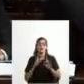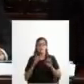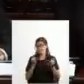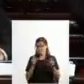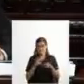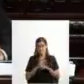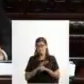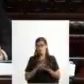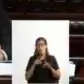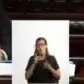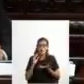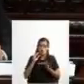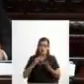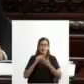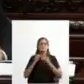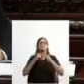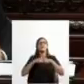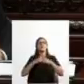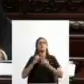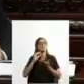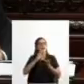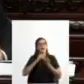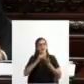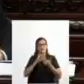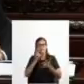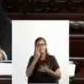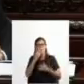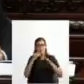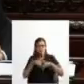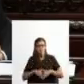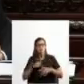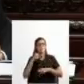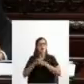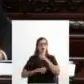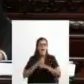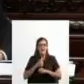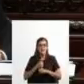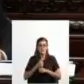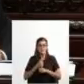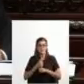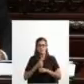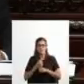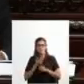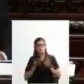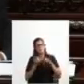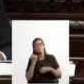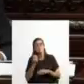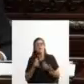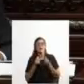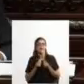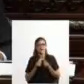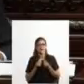Terminemos de una vez por todas con el subsidio de la cerveza. ¿Sí? 24 millones de dólares por año. ¿Qué es más importante?